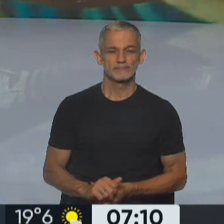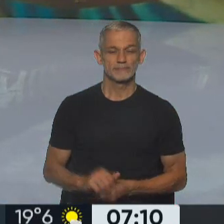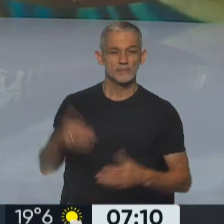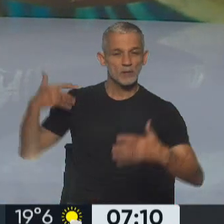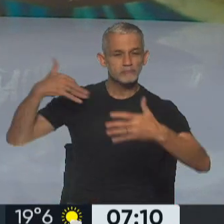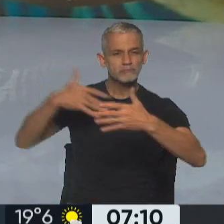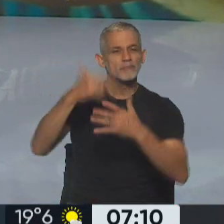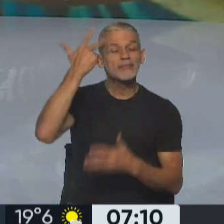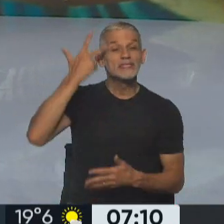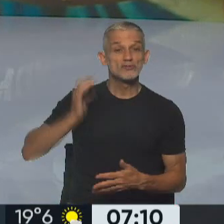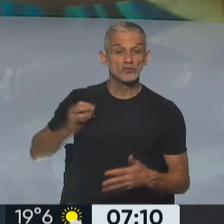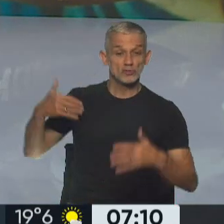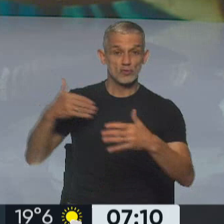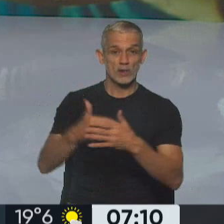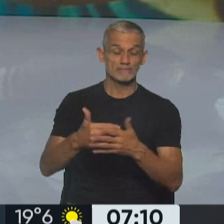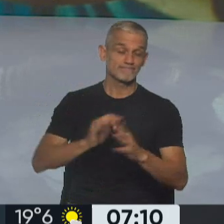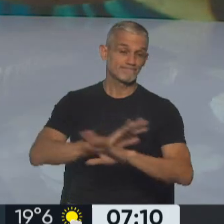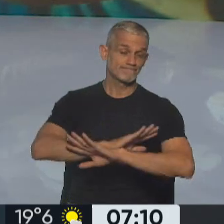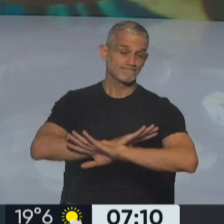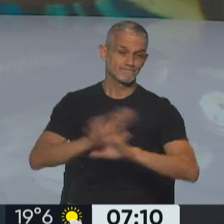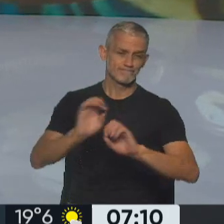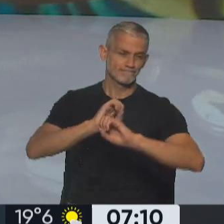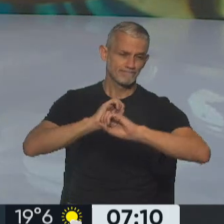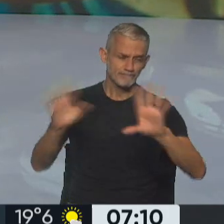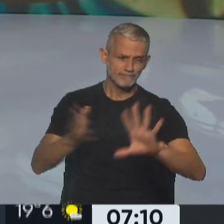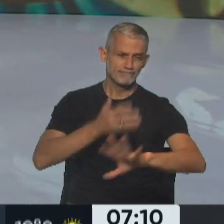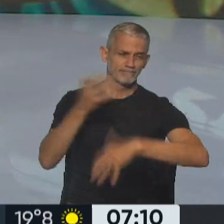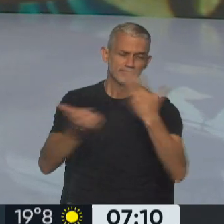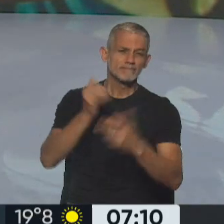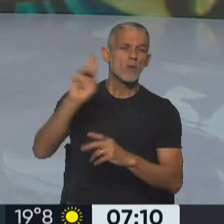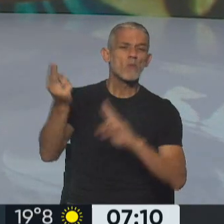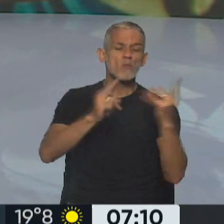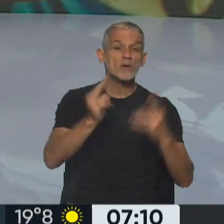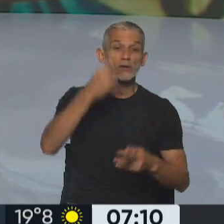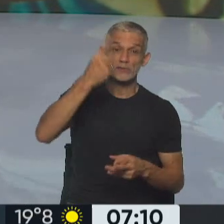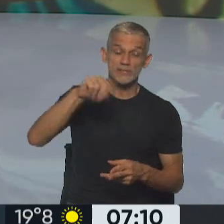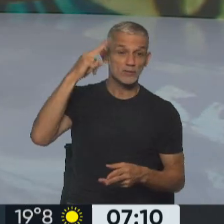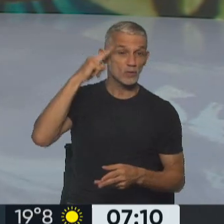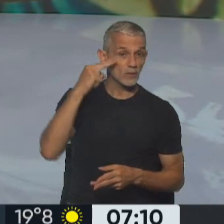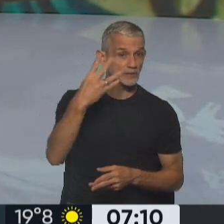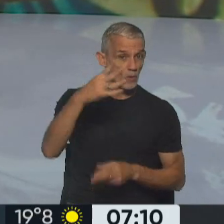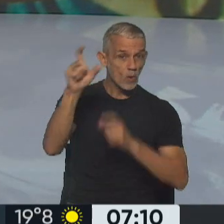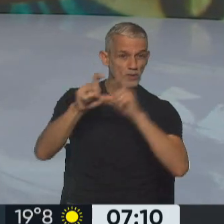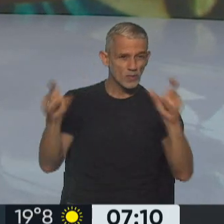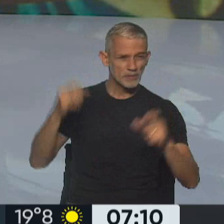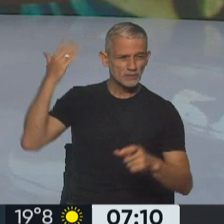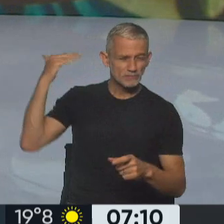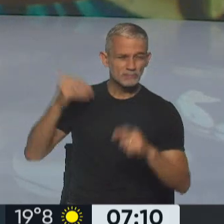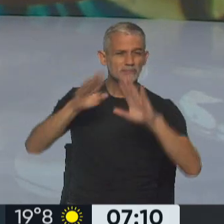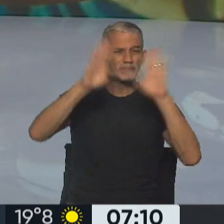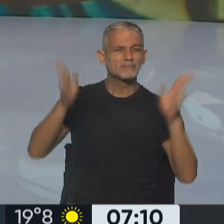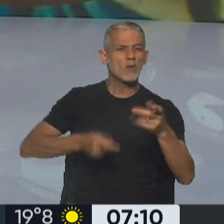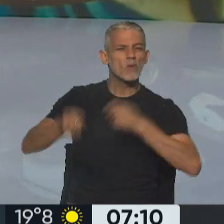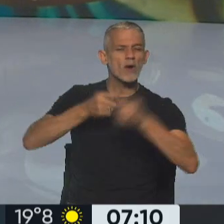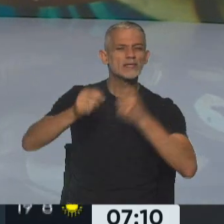Se cumplen estos 18 años de esa tragedia, de ese hecho luctuoso que cobró la vida de 194 personas, lo que ocurrió en República